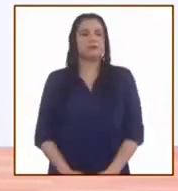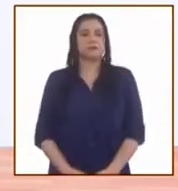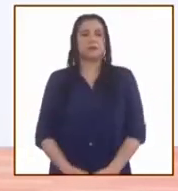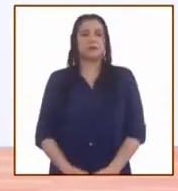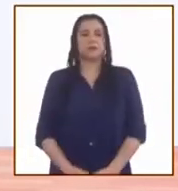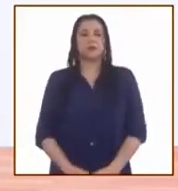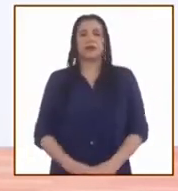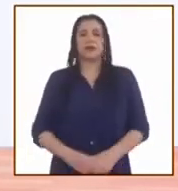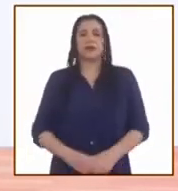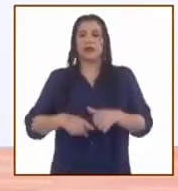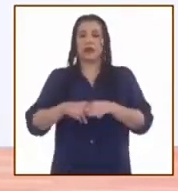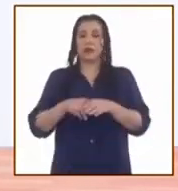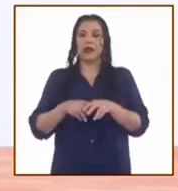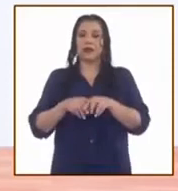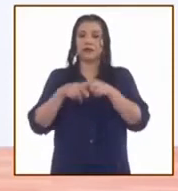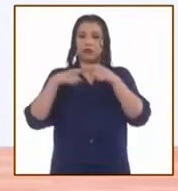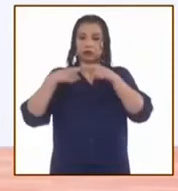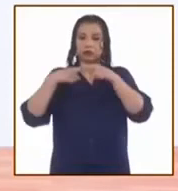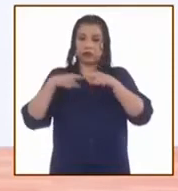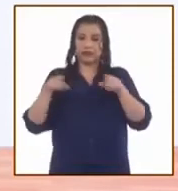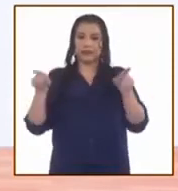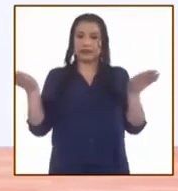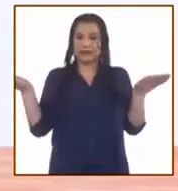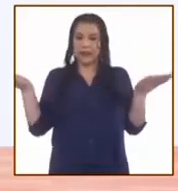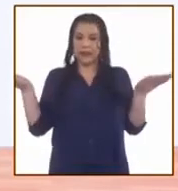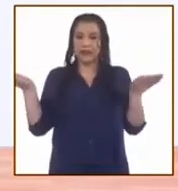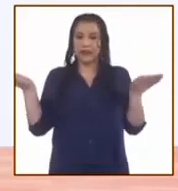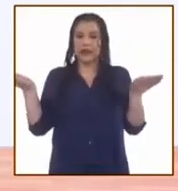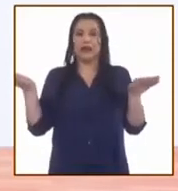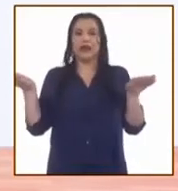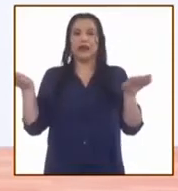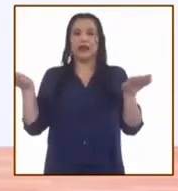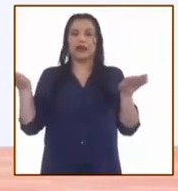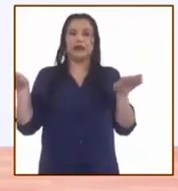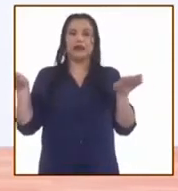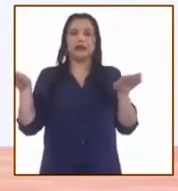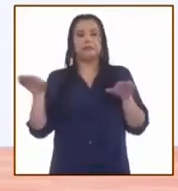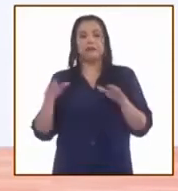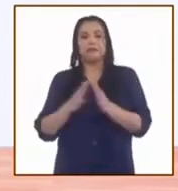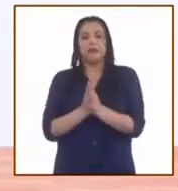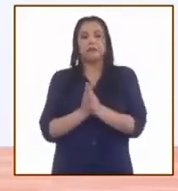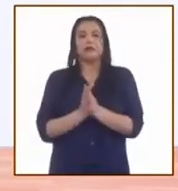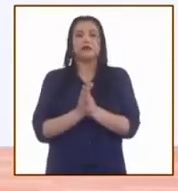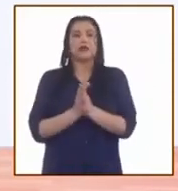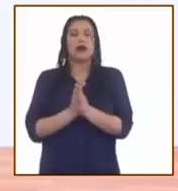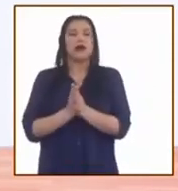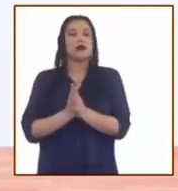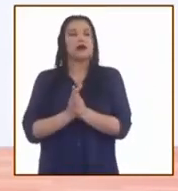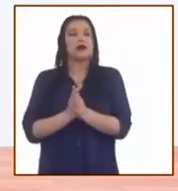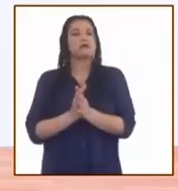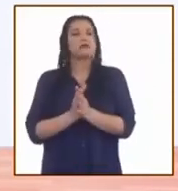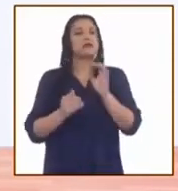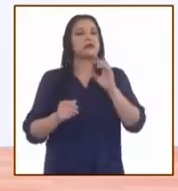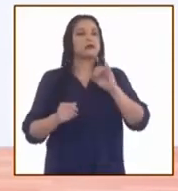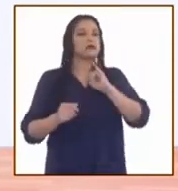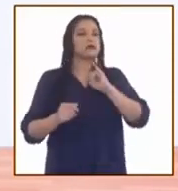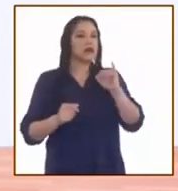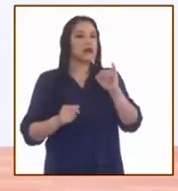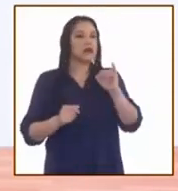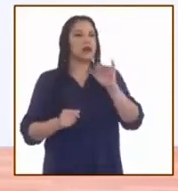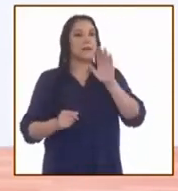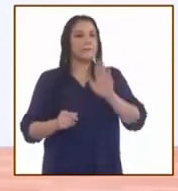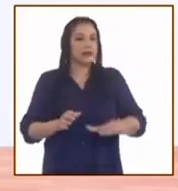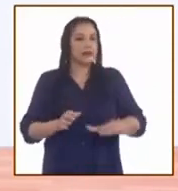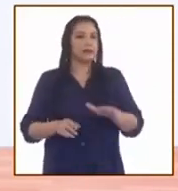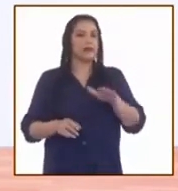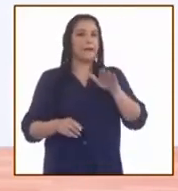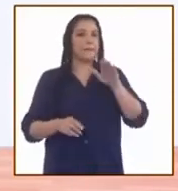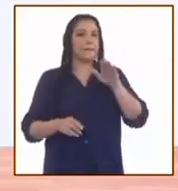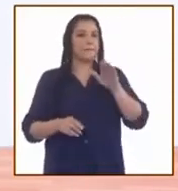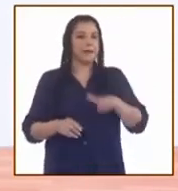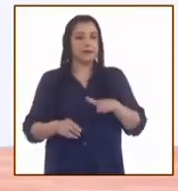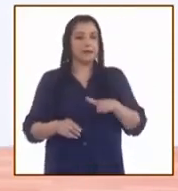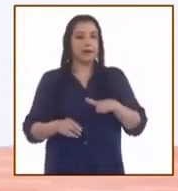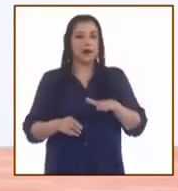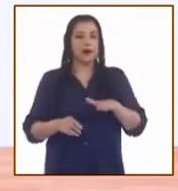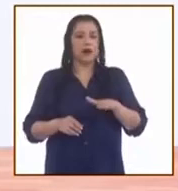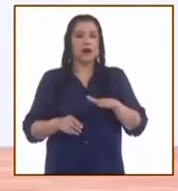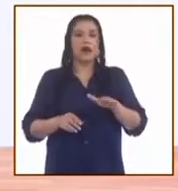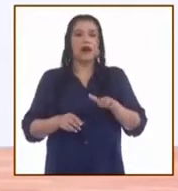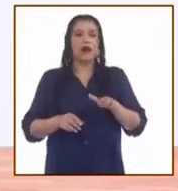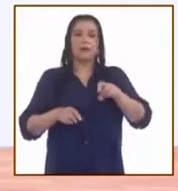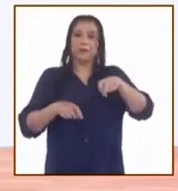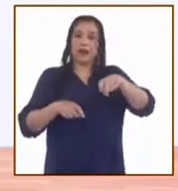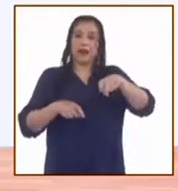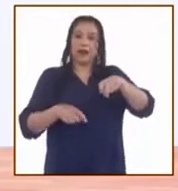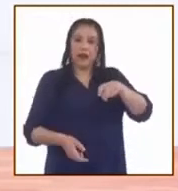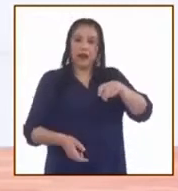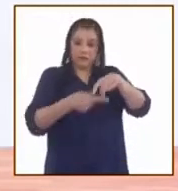a extender de esta forma los brazos. Y vamos a pisar 2 veces el pie izquierdo. Piso, piso y voy a hacer una palma por debajo de mi